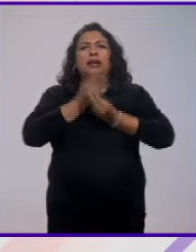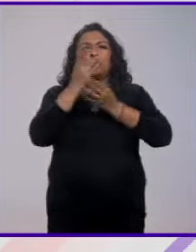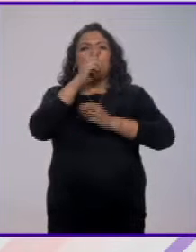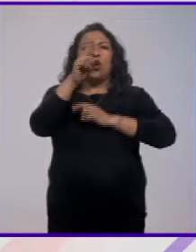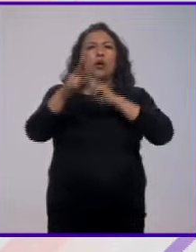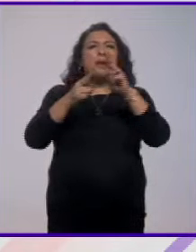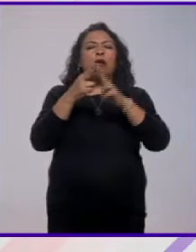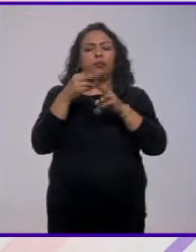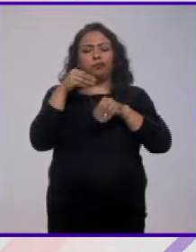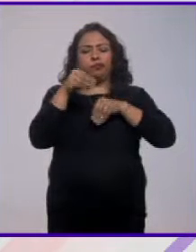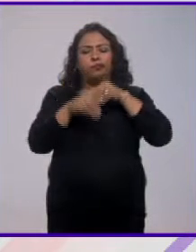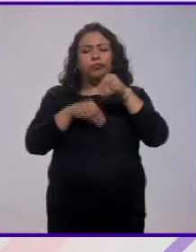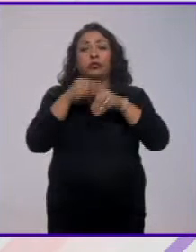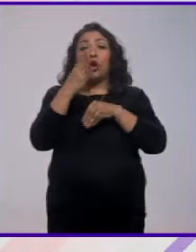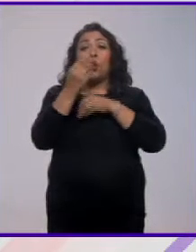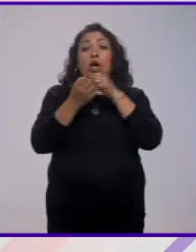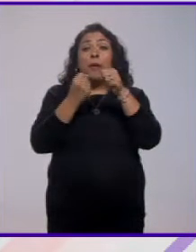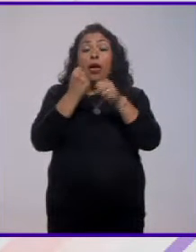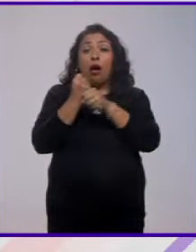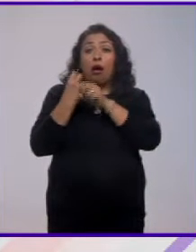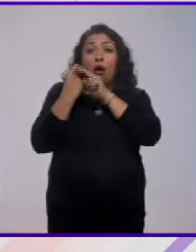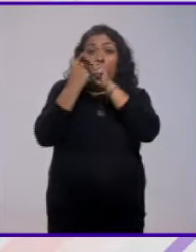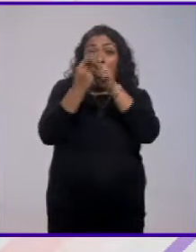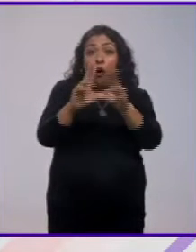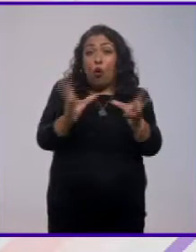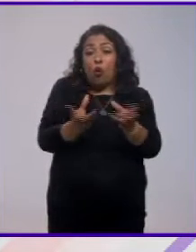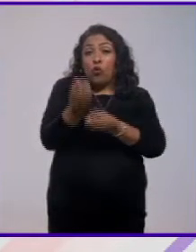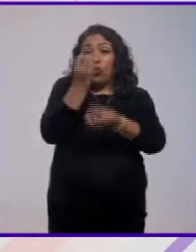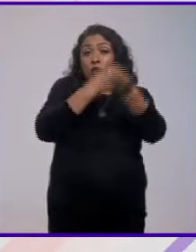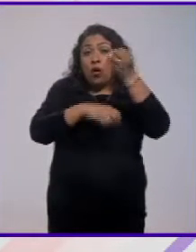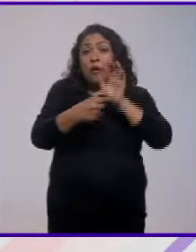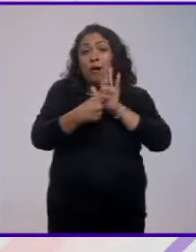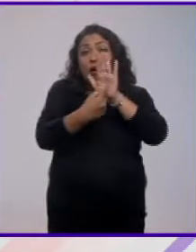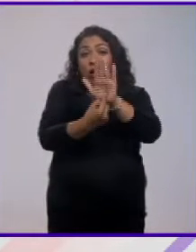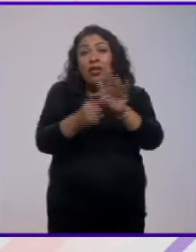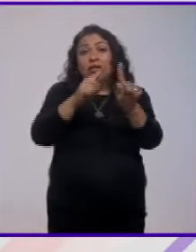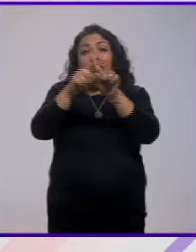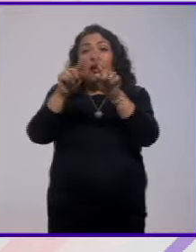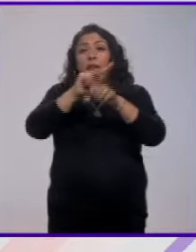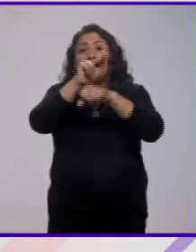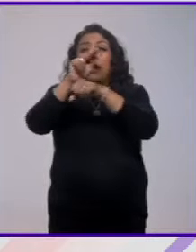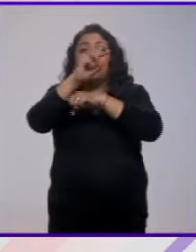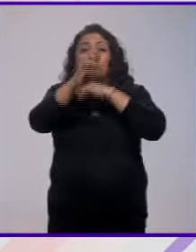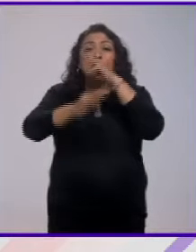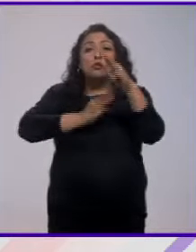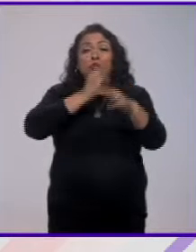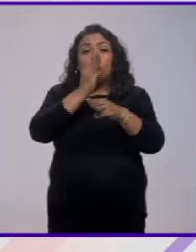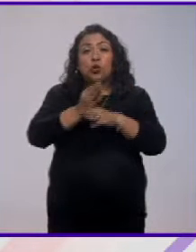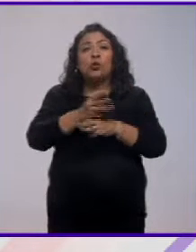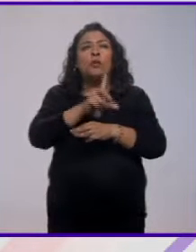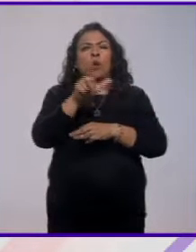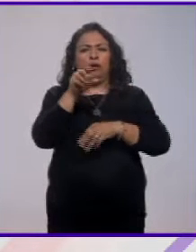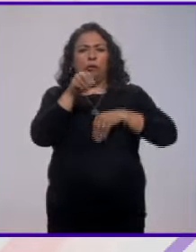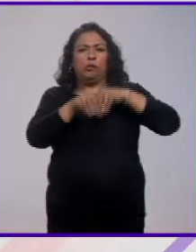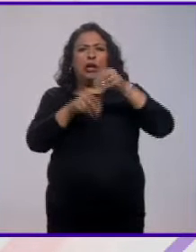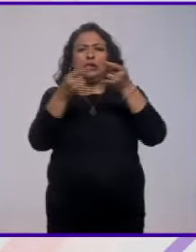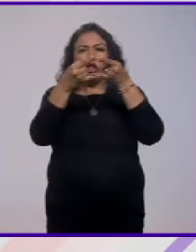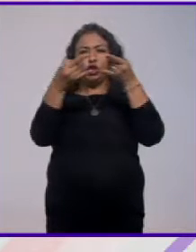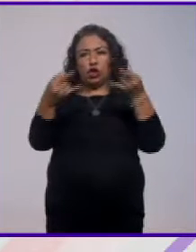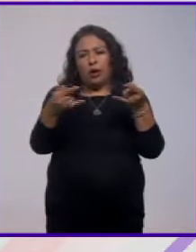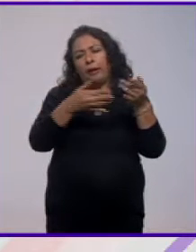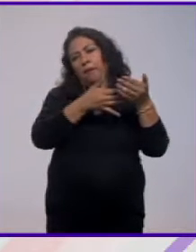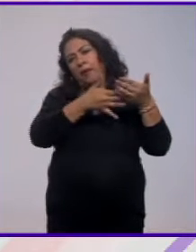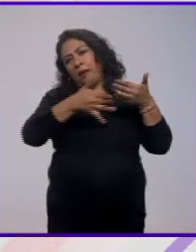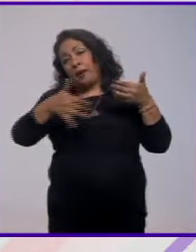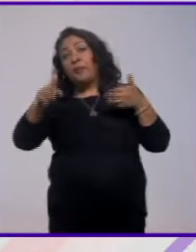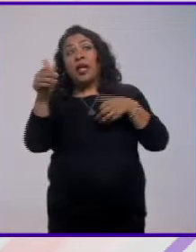escribió el guión que durante 9 años ha acompañado a esta obra presentada en diferentes partes del mundo. Durante el desarrollo de la historia,